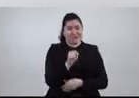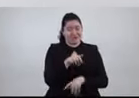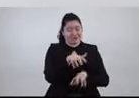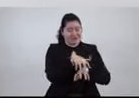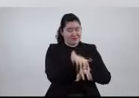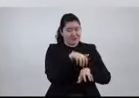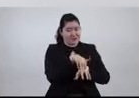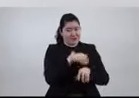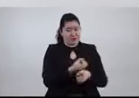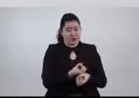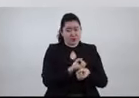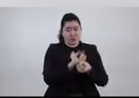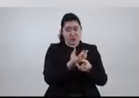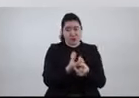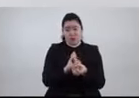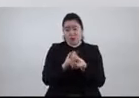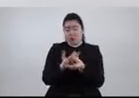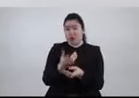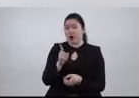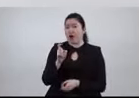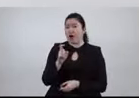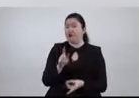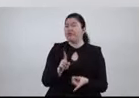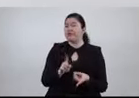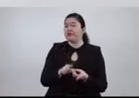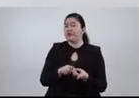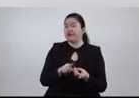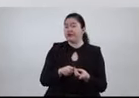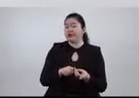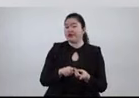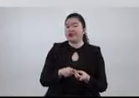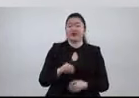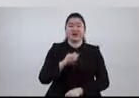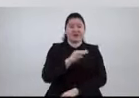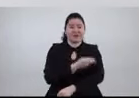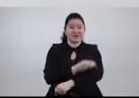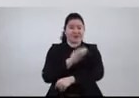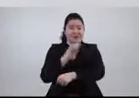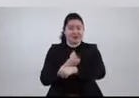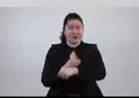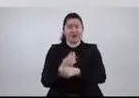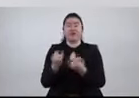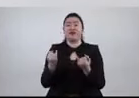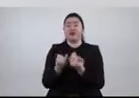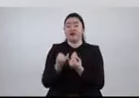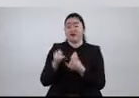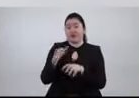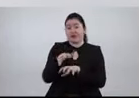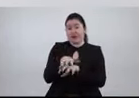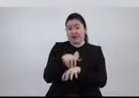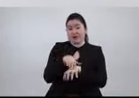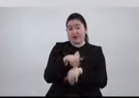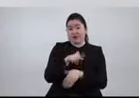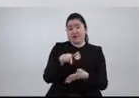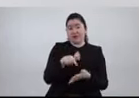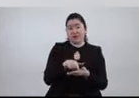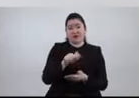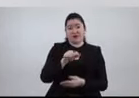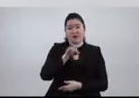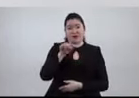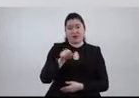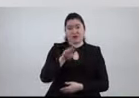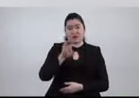suministran una parte de Magdalena Contreras y de los pueblos de Tlalpan, particularmente Ajusco y